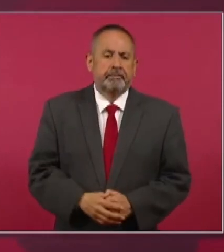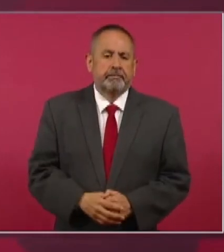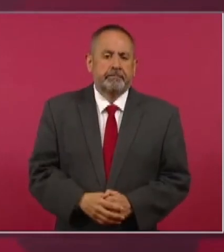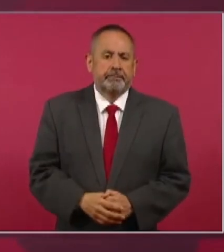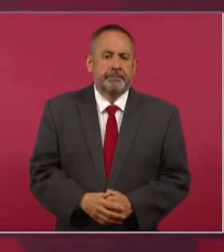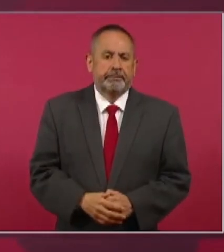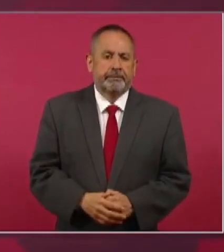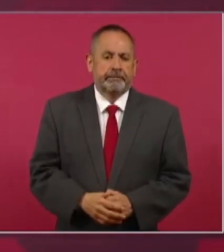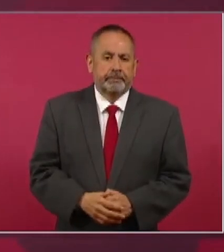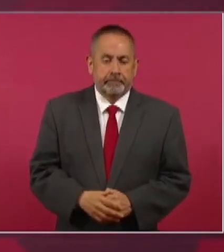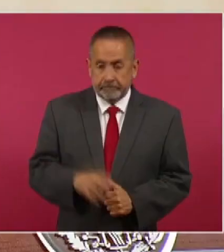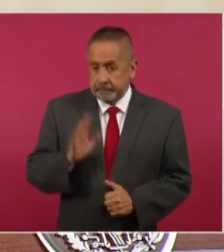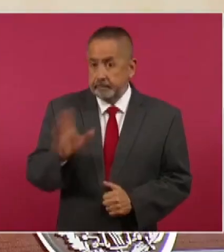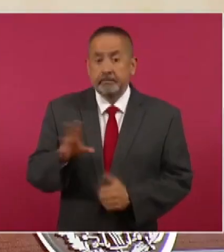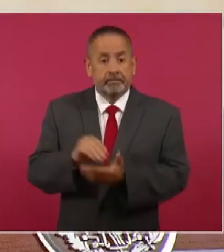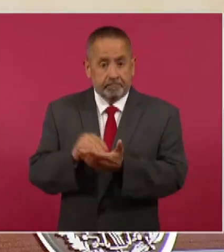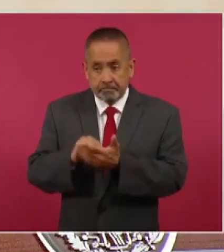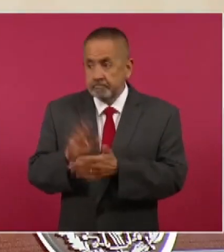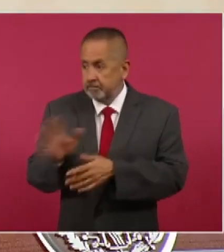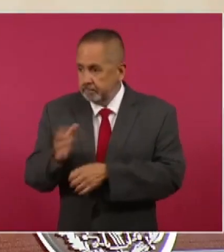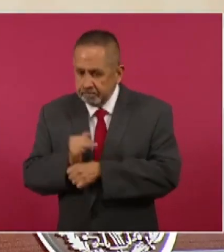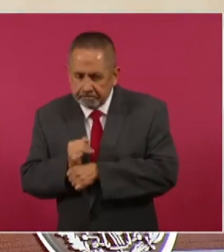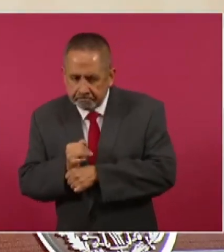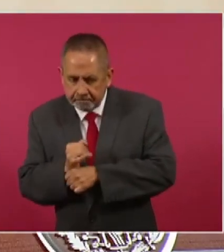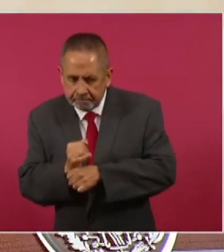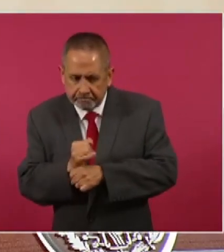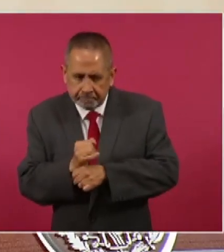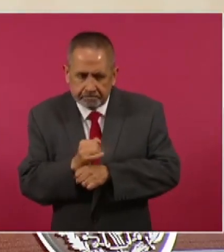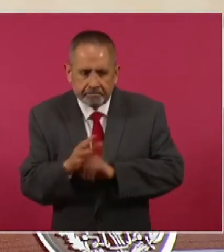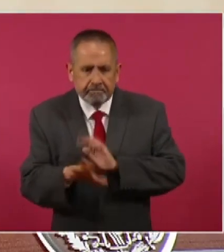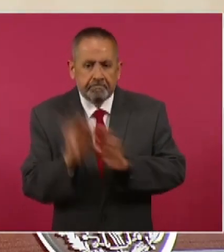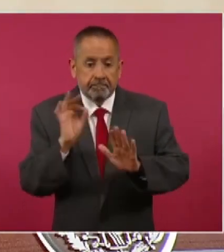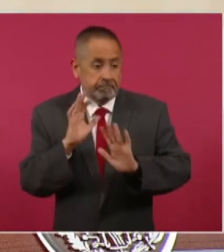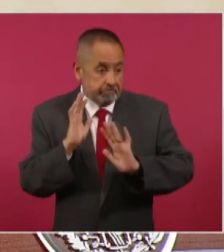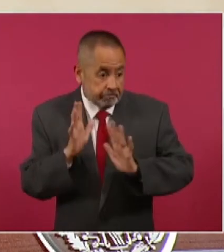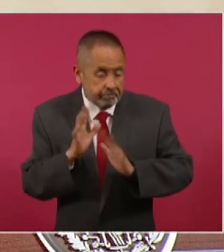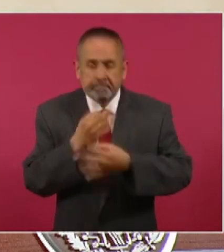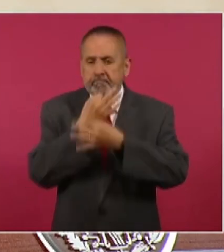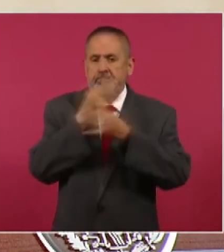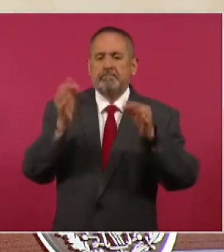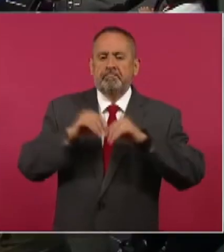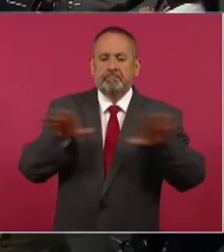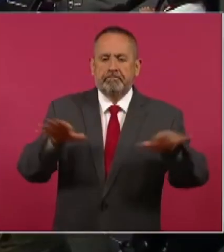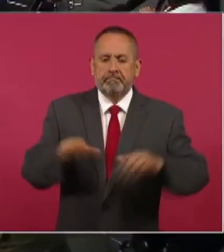Ya se está haciendo la investigación para informar.